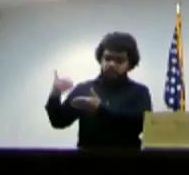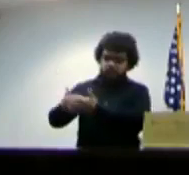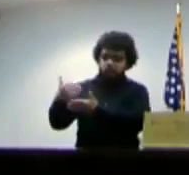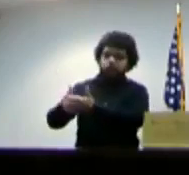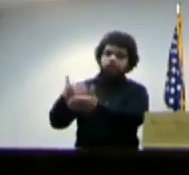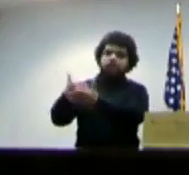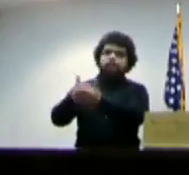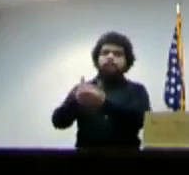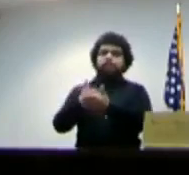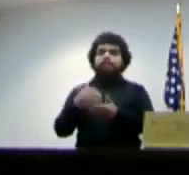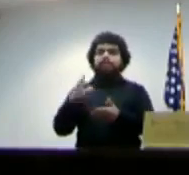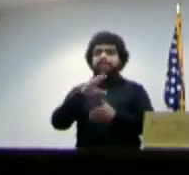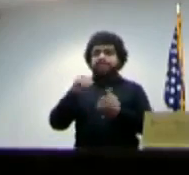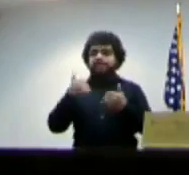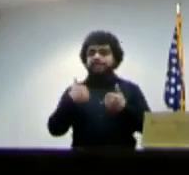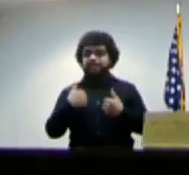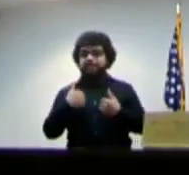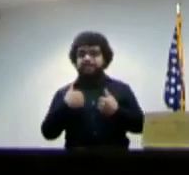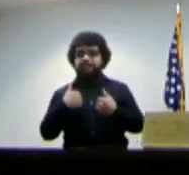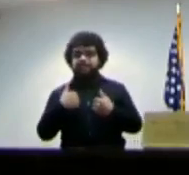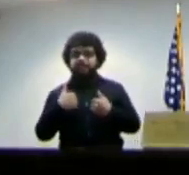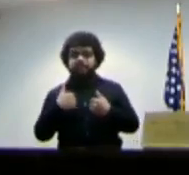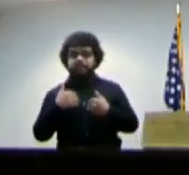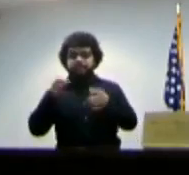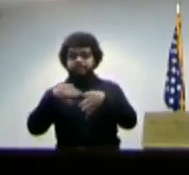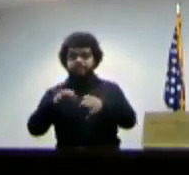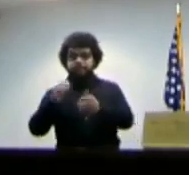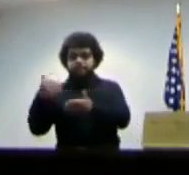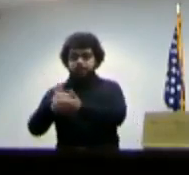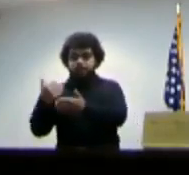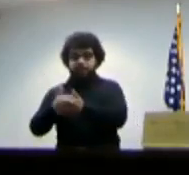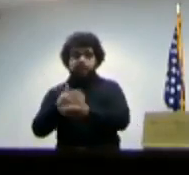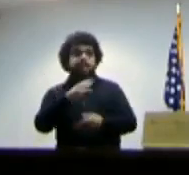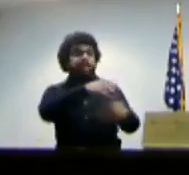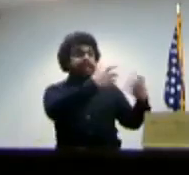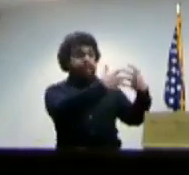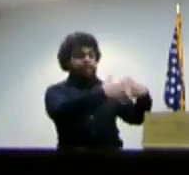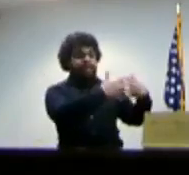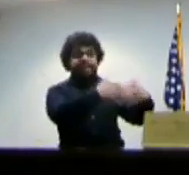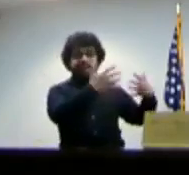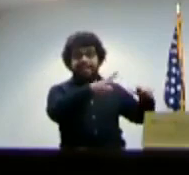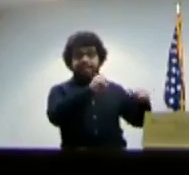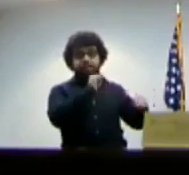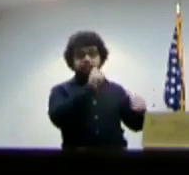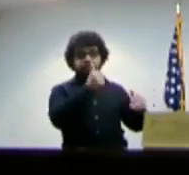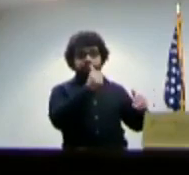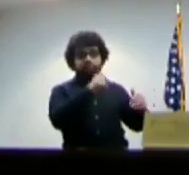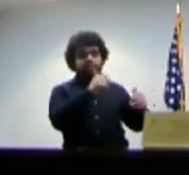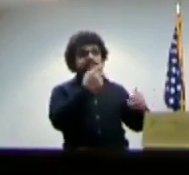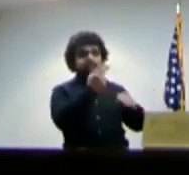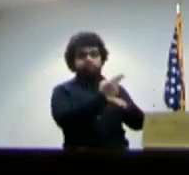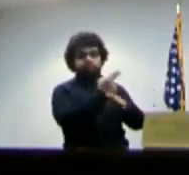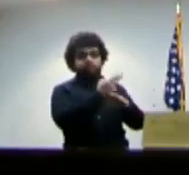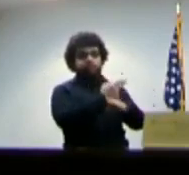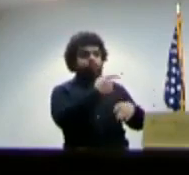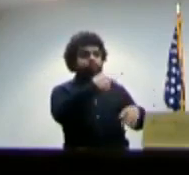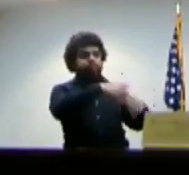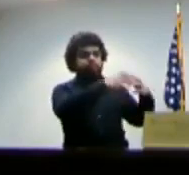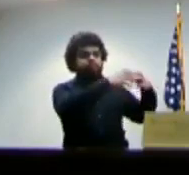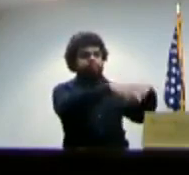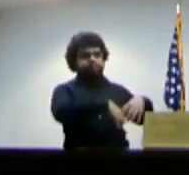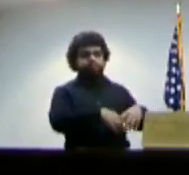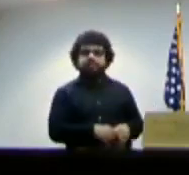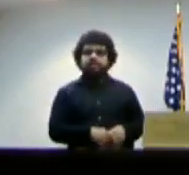por fuentes renovables, se van a ir apagando y se van a ir decomisando las unidades tradicionales. Y entonces, si eso es así, ¿para qué se va a